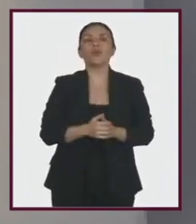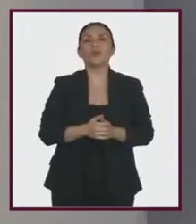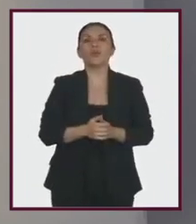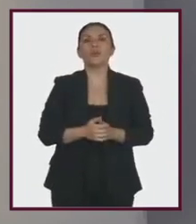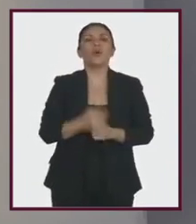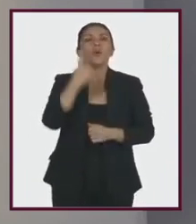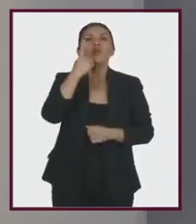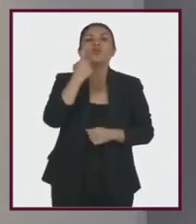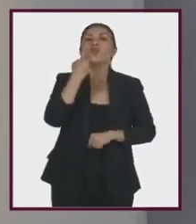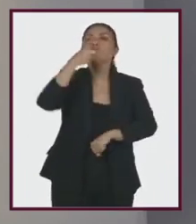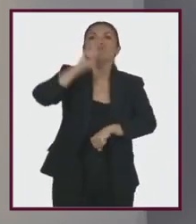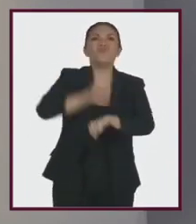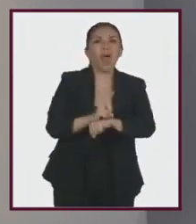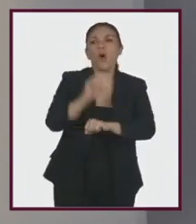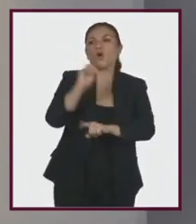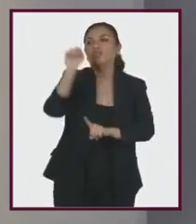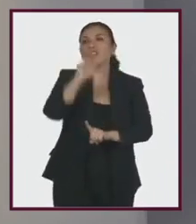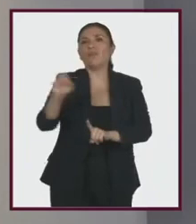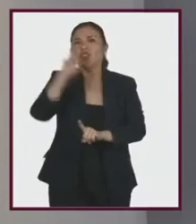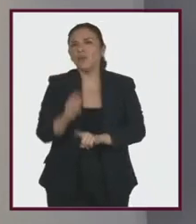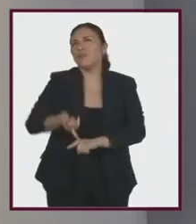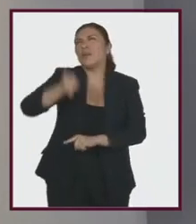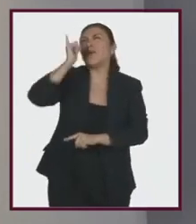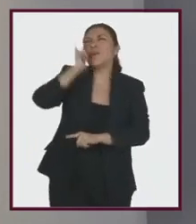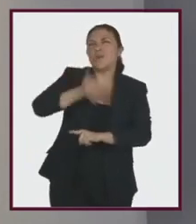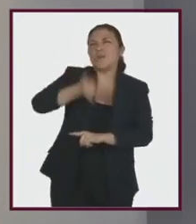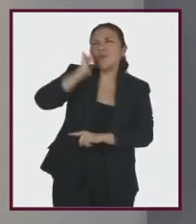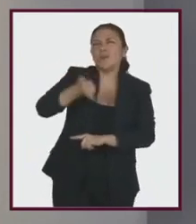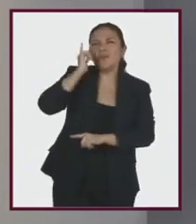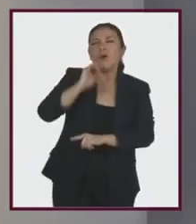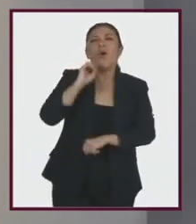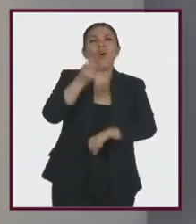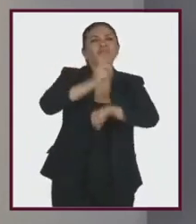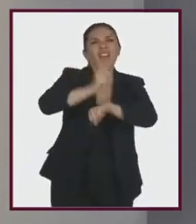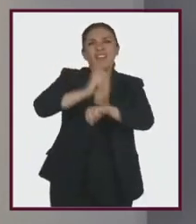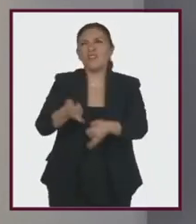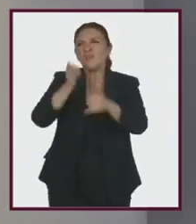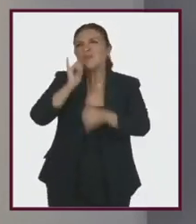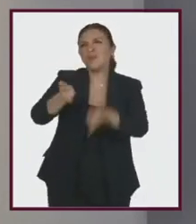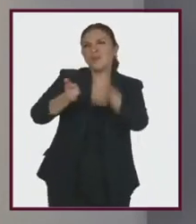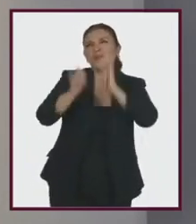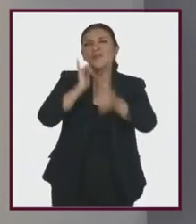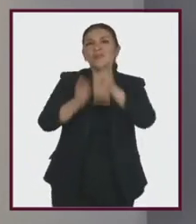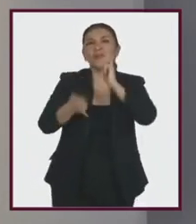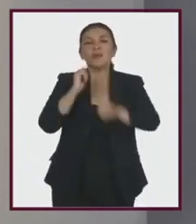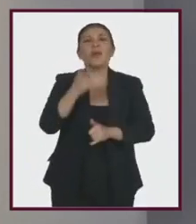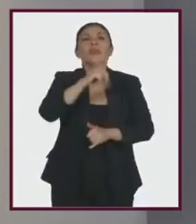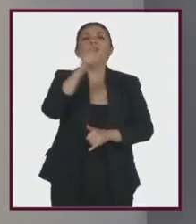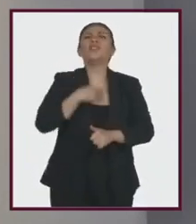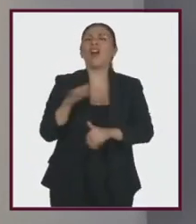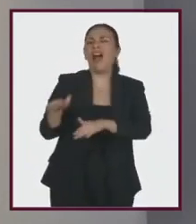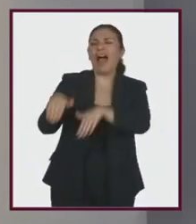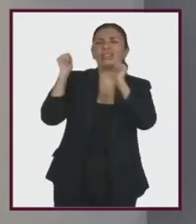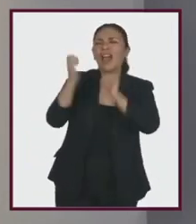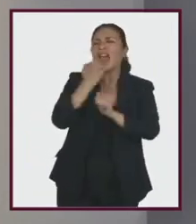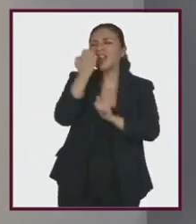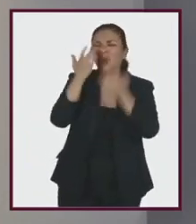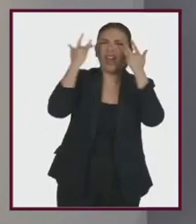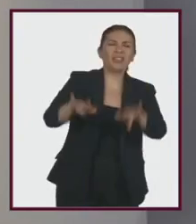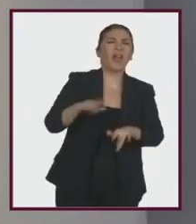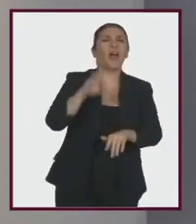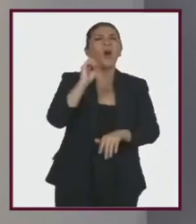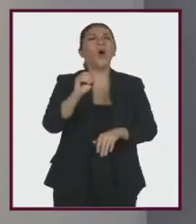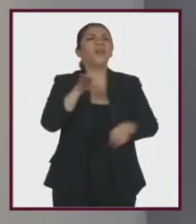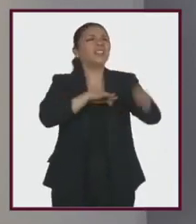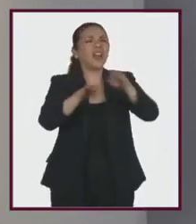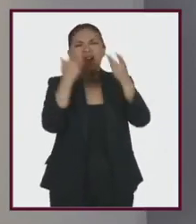de consumo el fin de semana hasta consumir diariamente y dejar de tener las actividades como tal, las diarias,